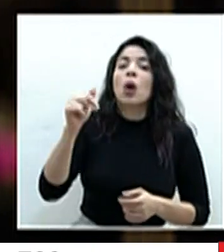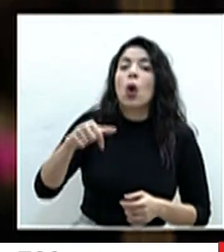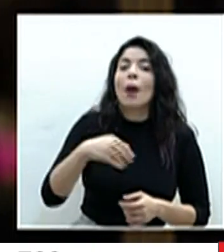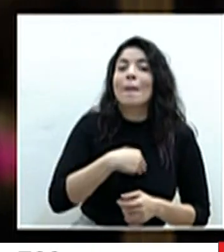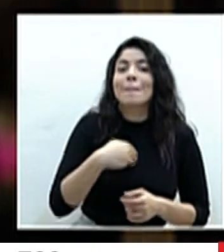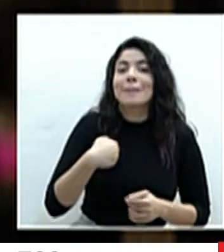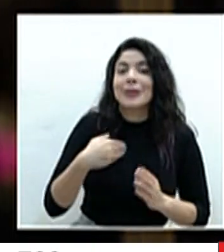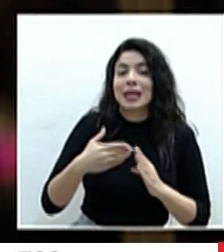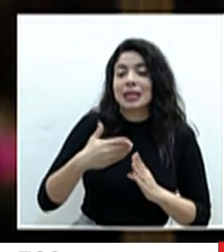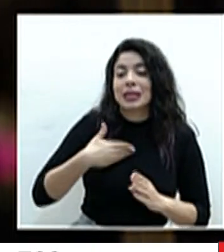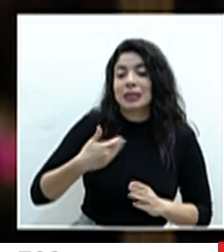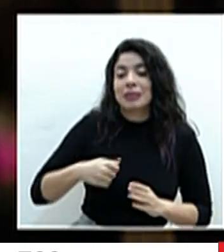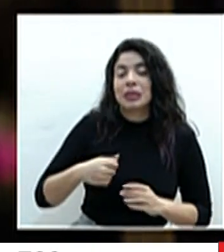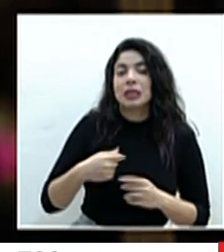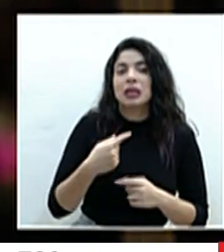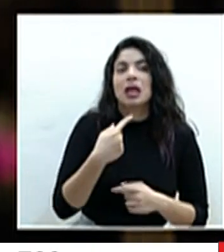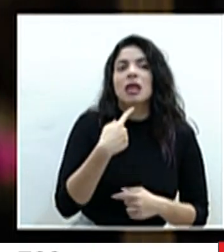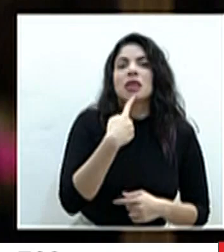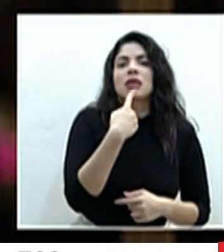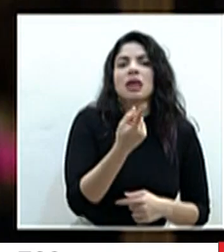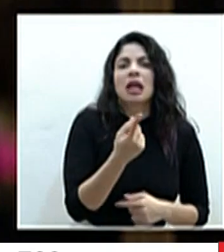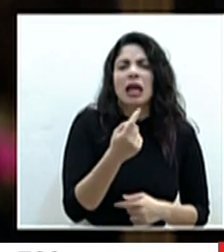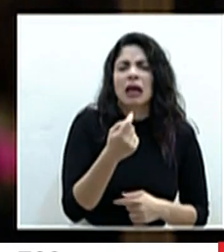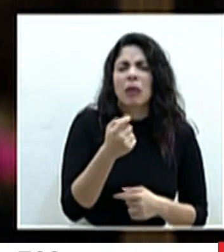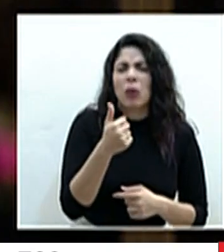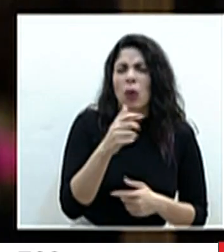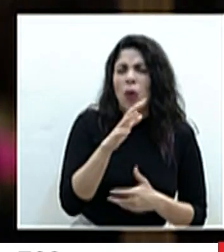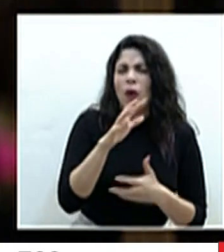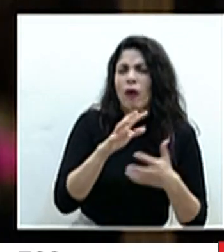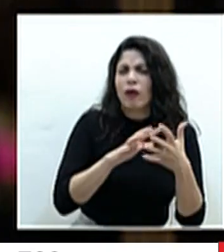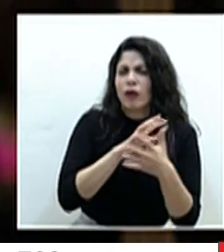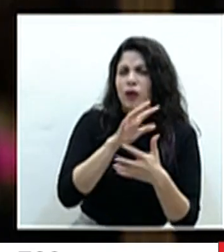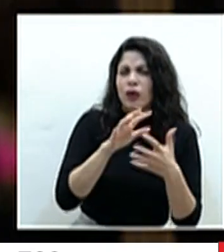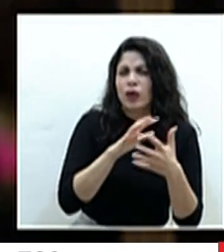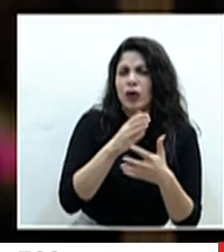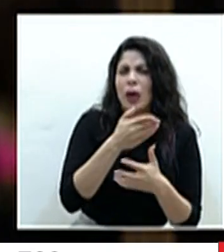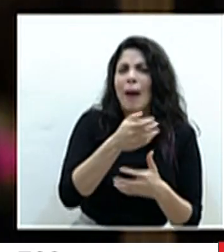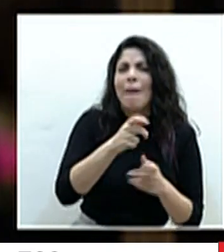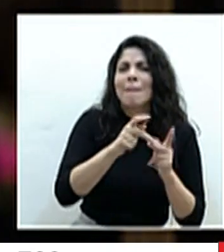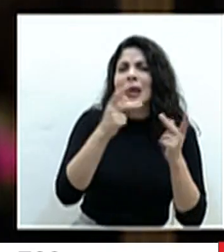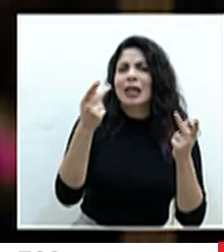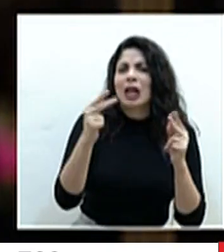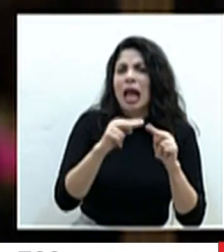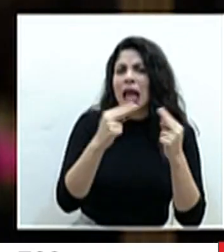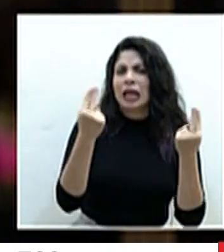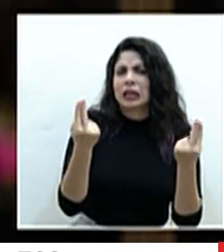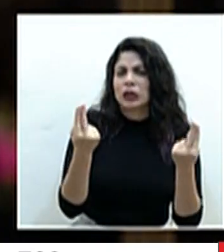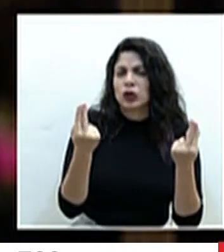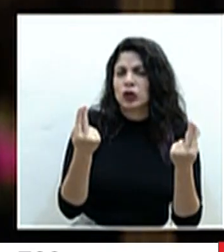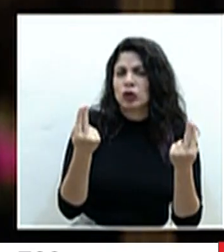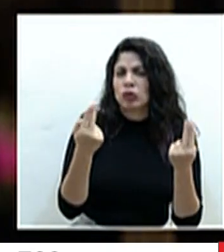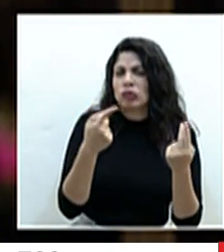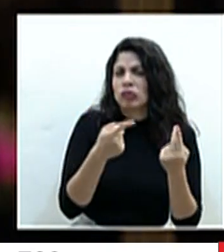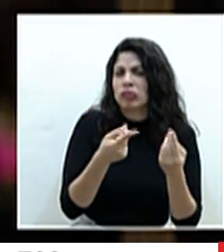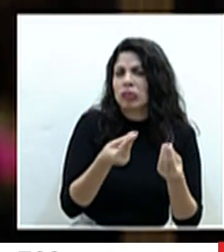de la Presidencia le da una declaración quizá un poco confusa a los colegas del periódico La Nación, que viene a tal vez a